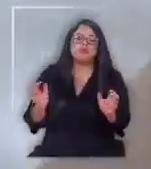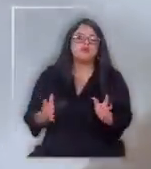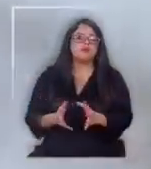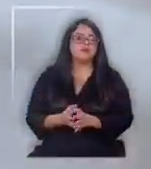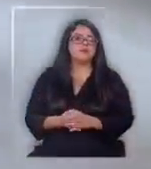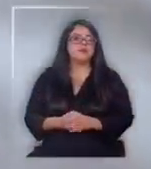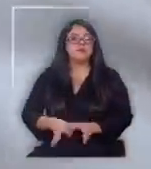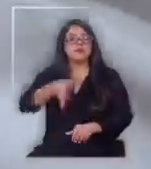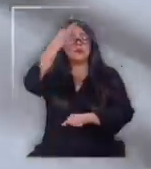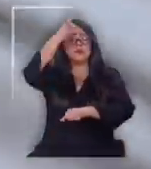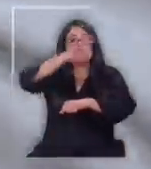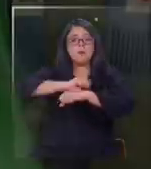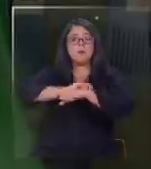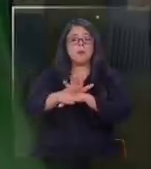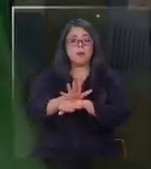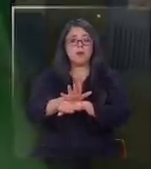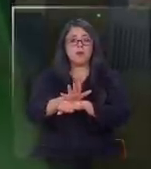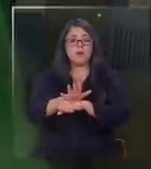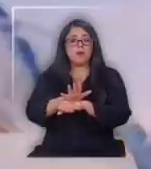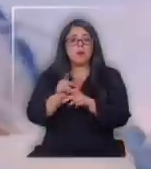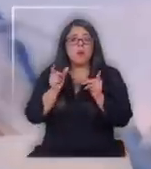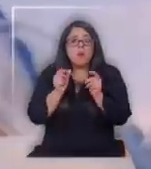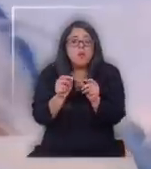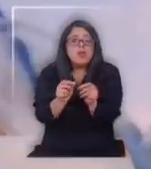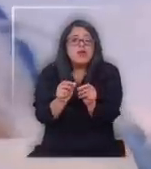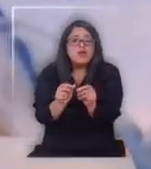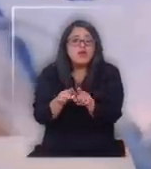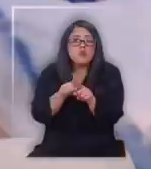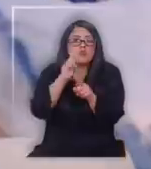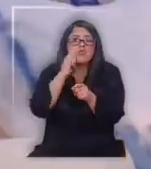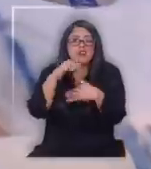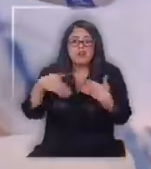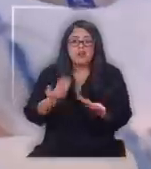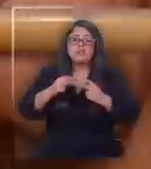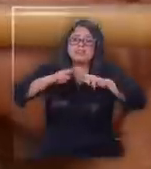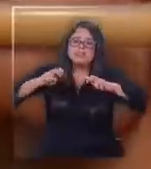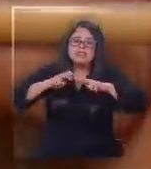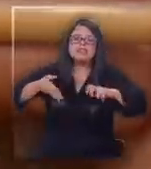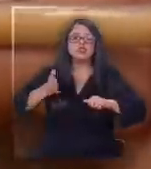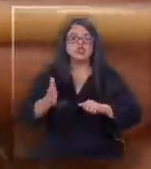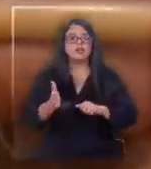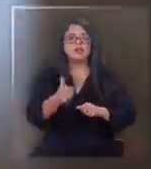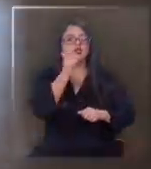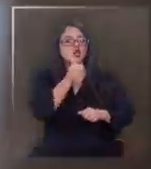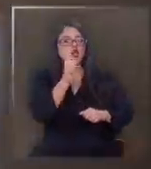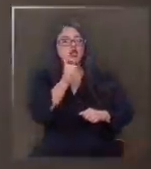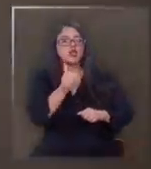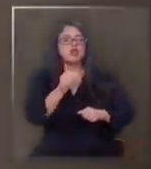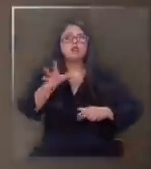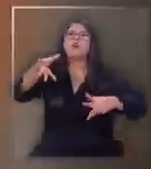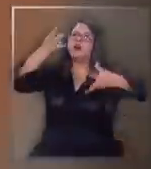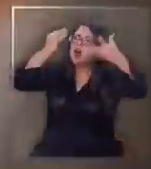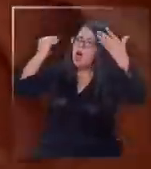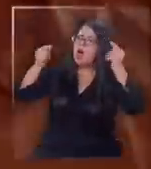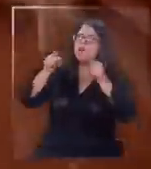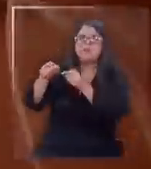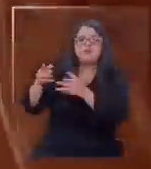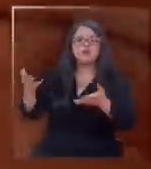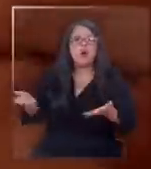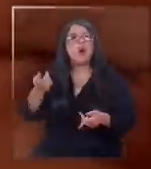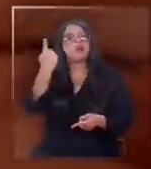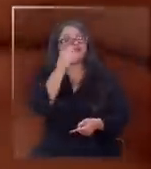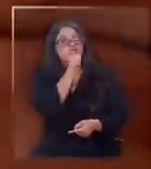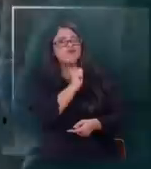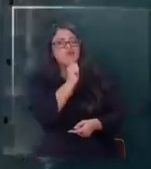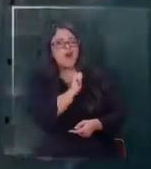El COVID-19 es un virus cuyo comportamiento aún se está estudiando. Todos los días aprendemos de él, pero aún